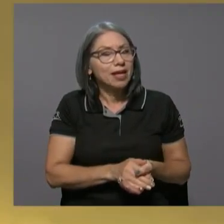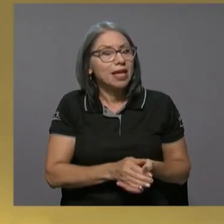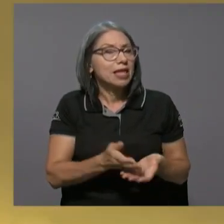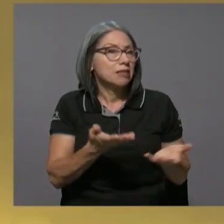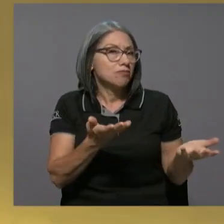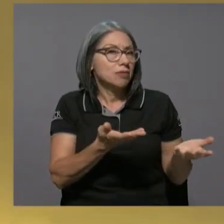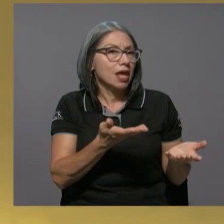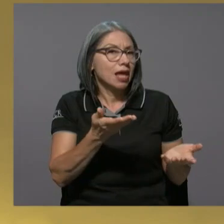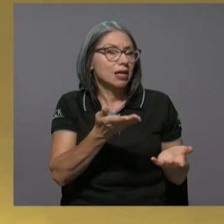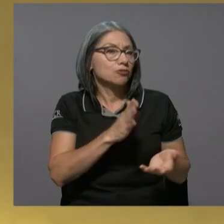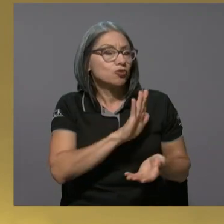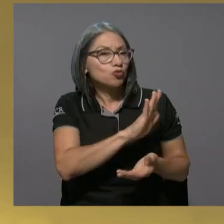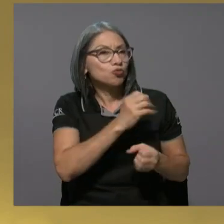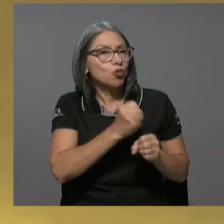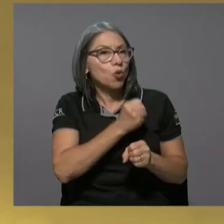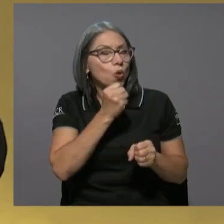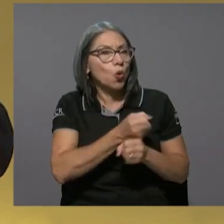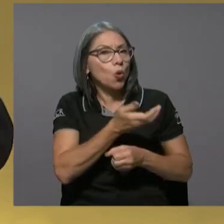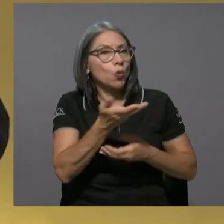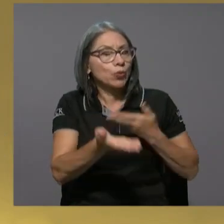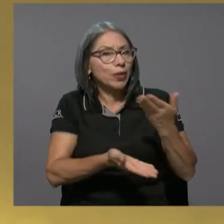de esa contribución